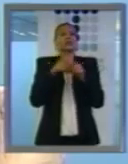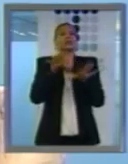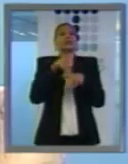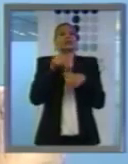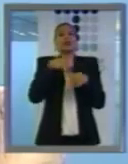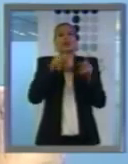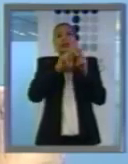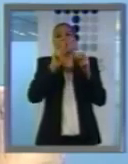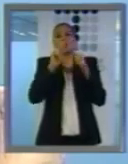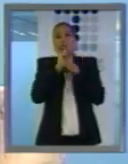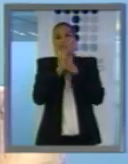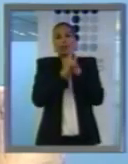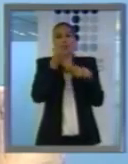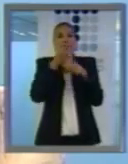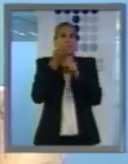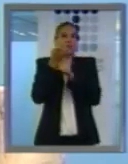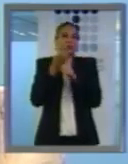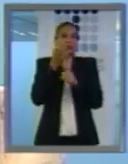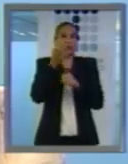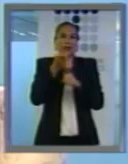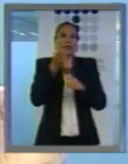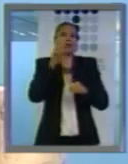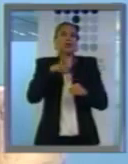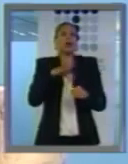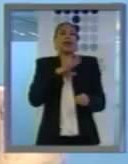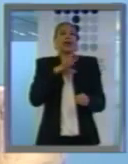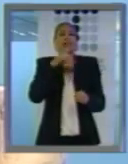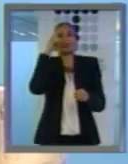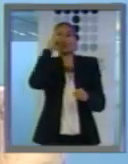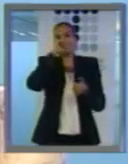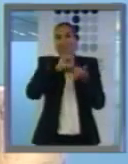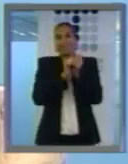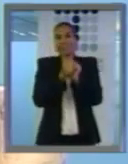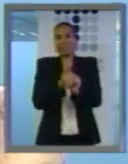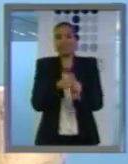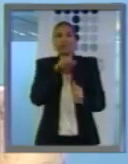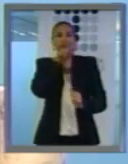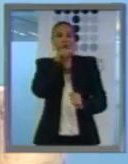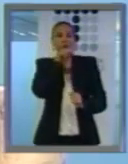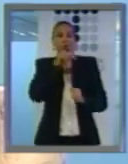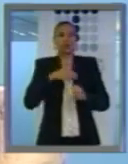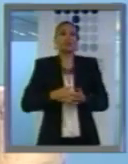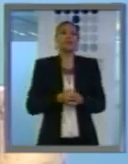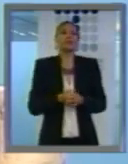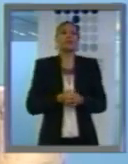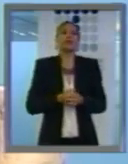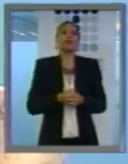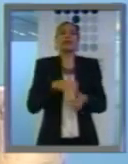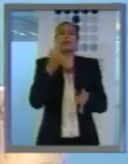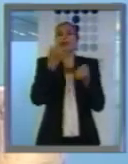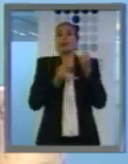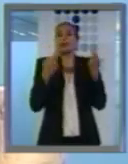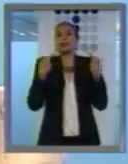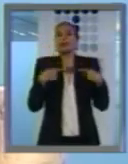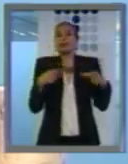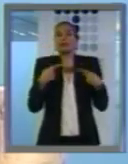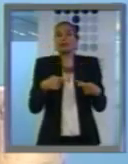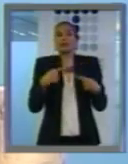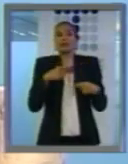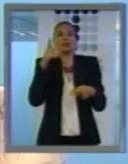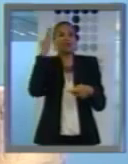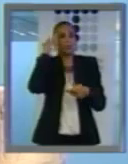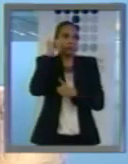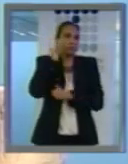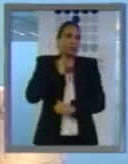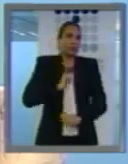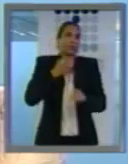país y de los estados. Pues eso sí es un poquito complejo y es preocupante. Afortunadamente, la persona que está liderando